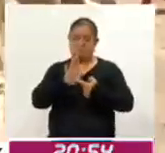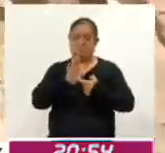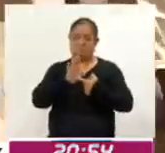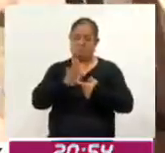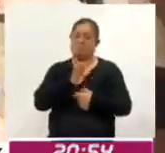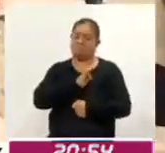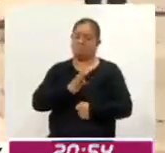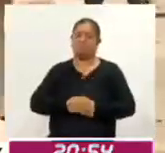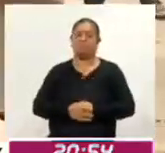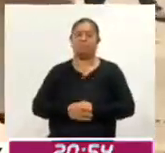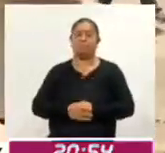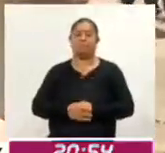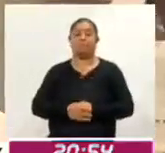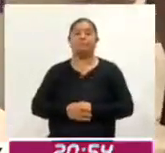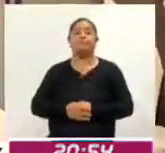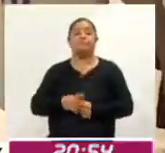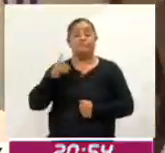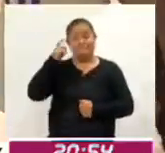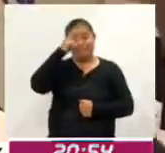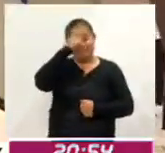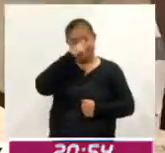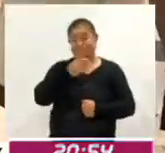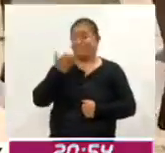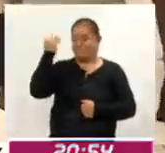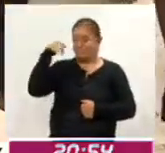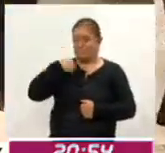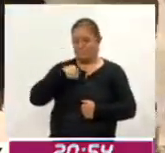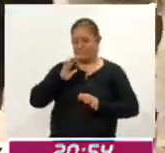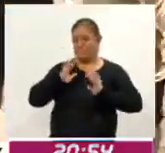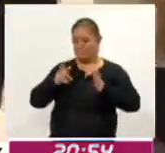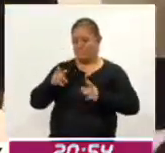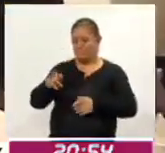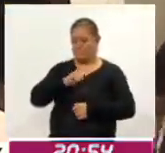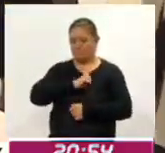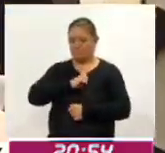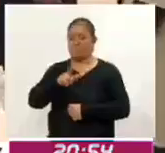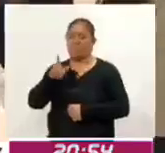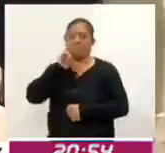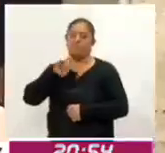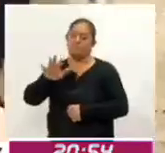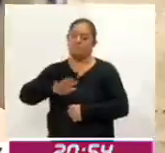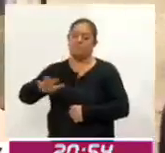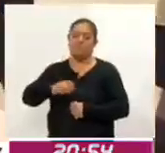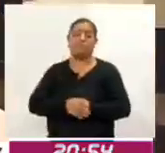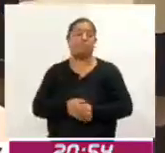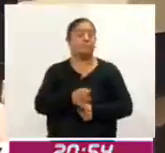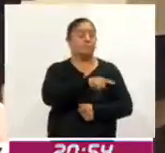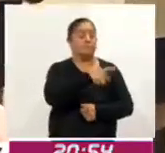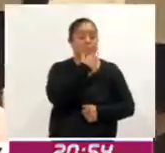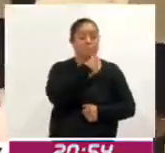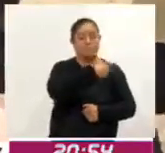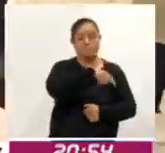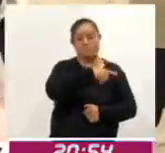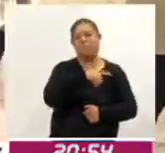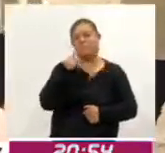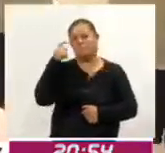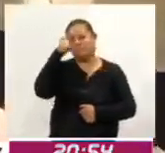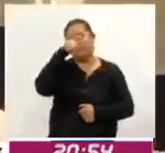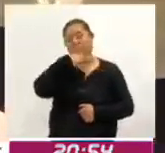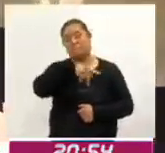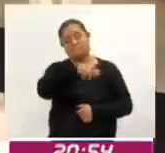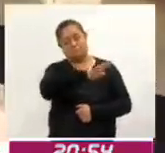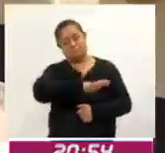difícil. Anteriormente había dirigido, pero en el sector femenil. Es un poco complicado, pero la verdad con el apoyo de los